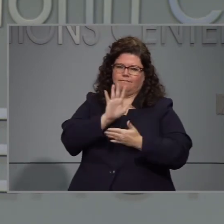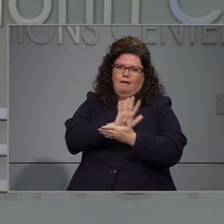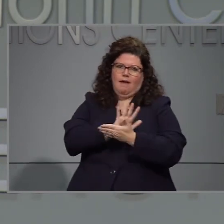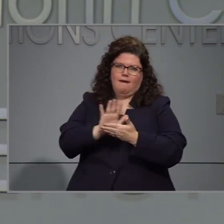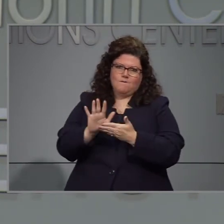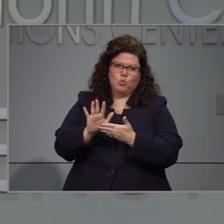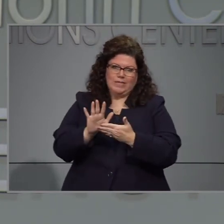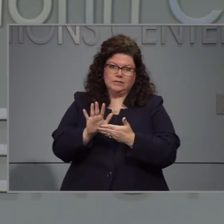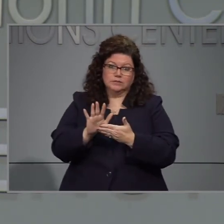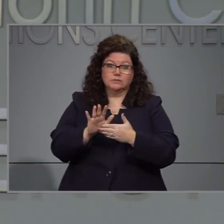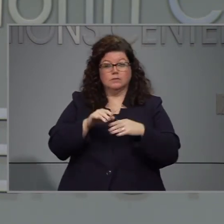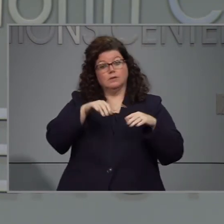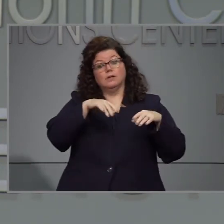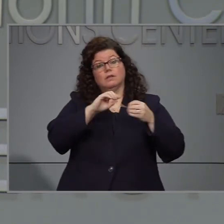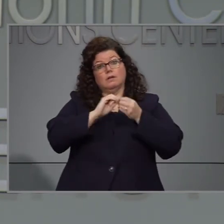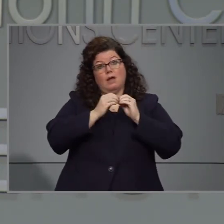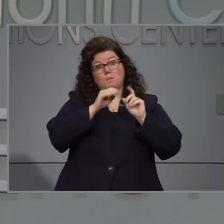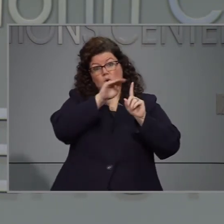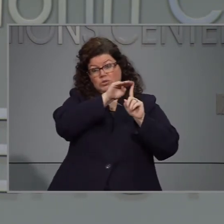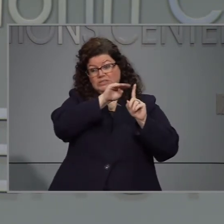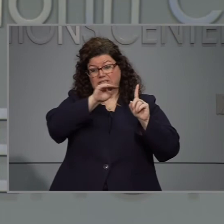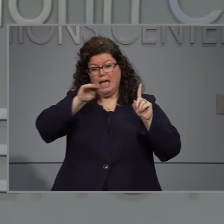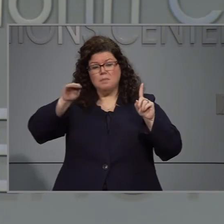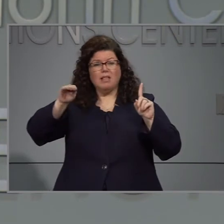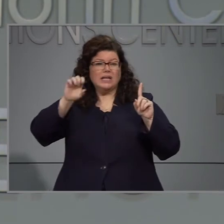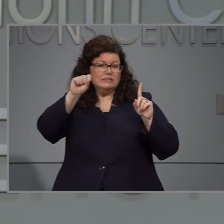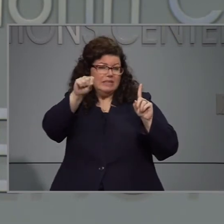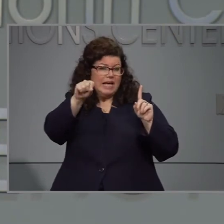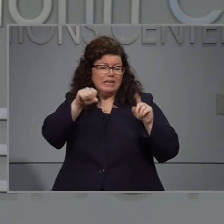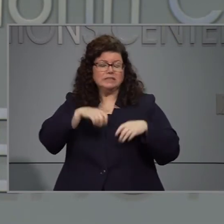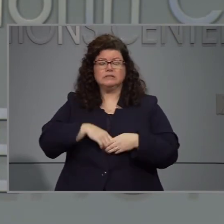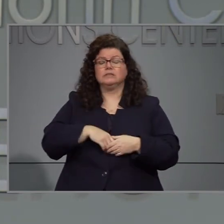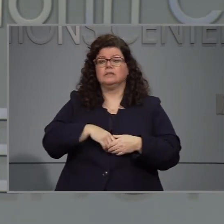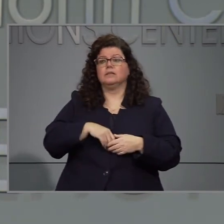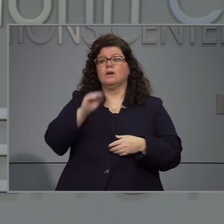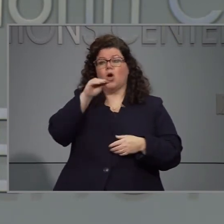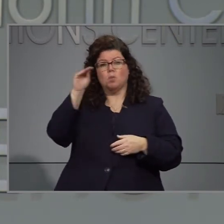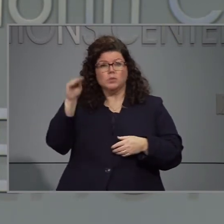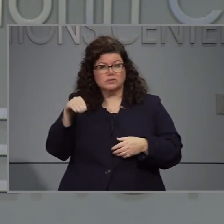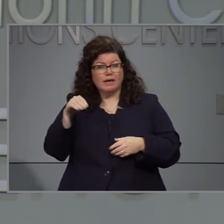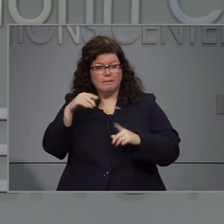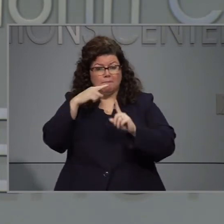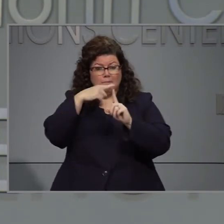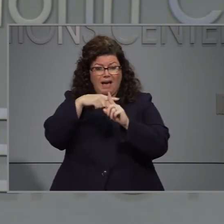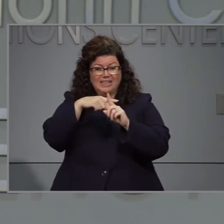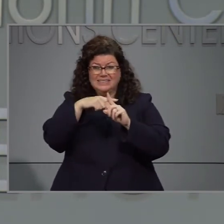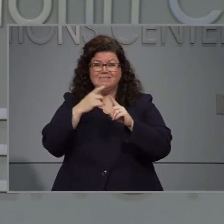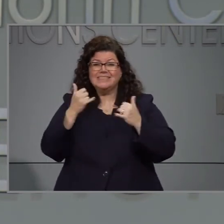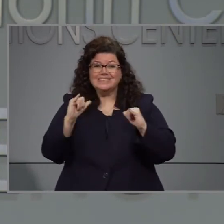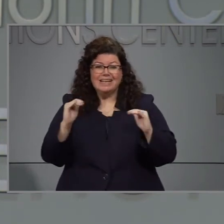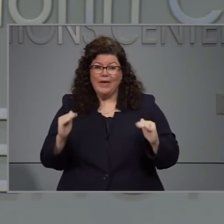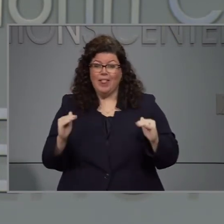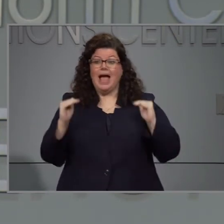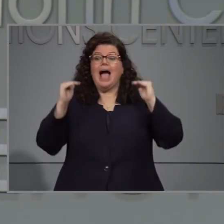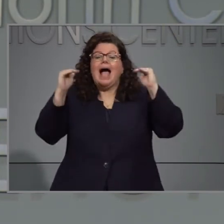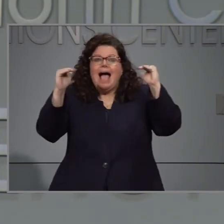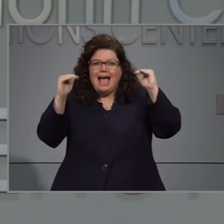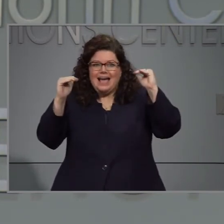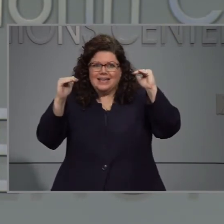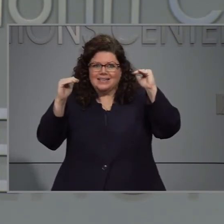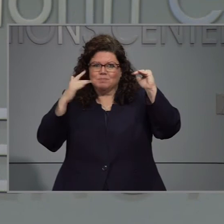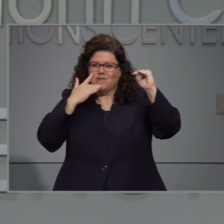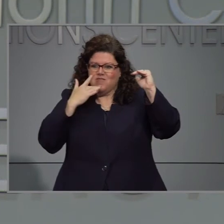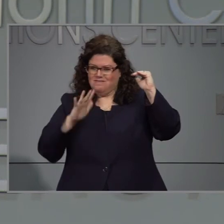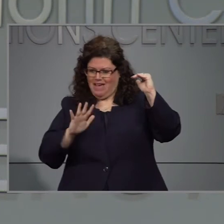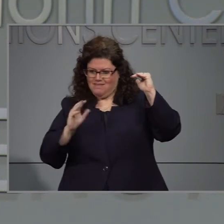la doctora Cohen, hemos estabilizado en una cifra muy alta y ese porcentaje de positivos es muy alto. Así